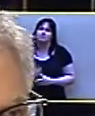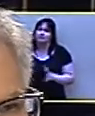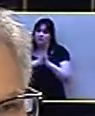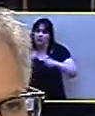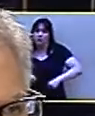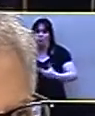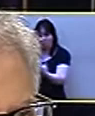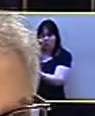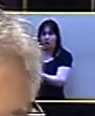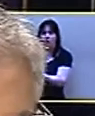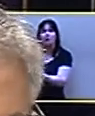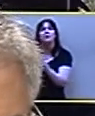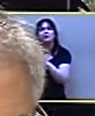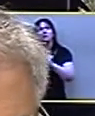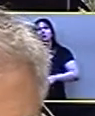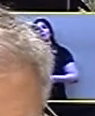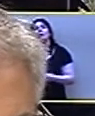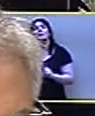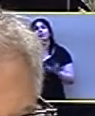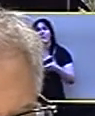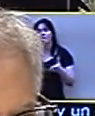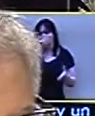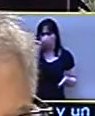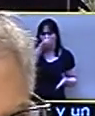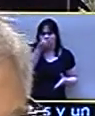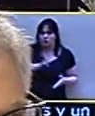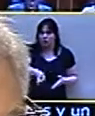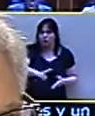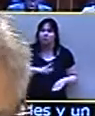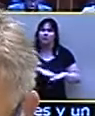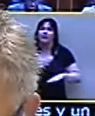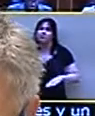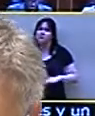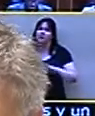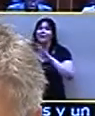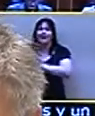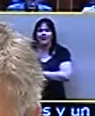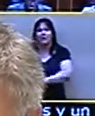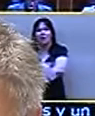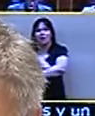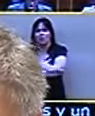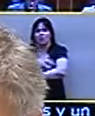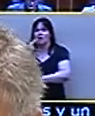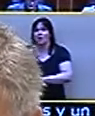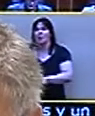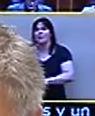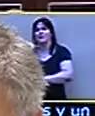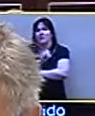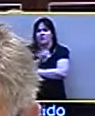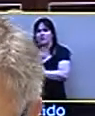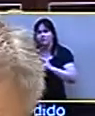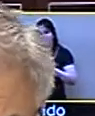tipo rajoy que no quiere hablar en absoluto pero creo que eso sería había nada nos de catalana